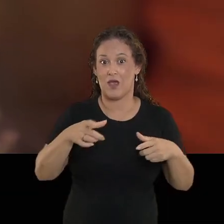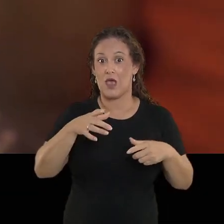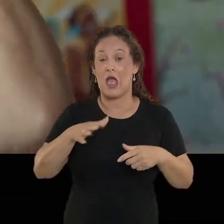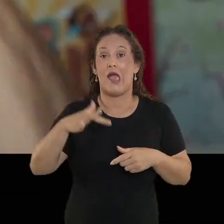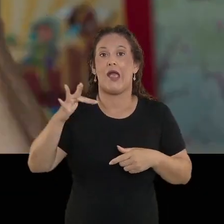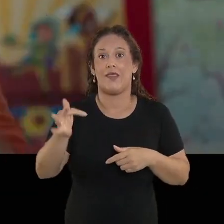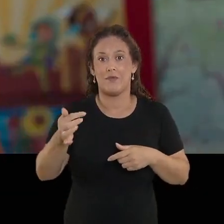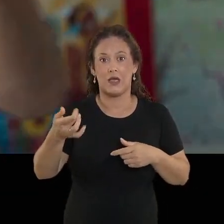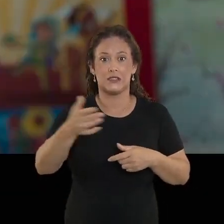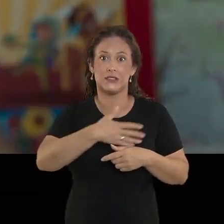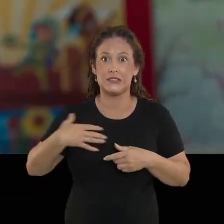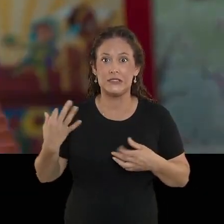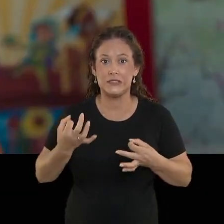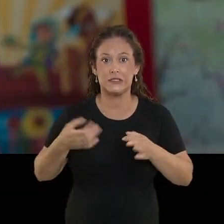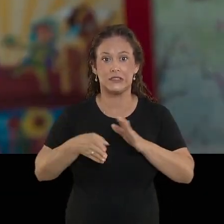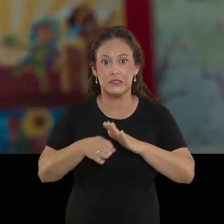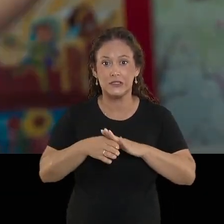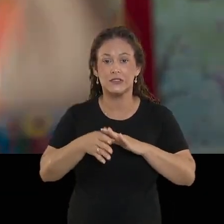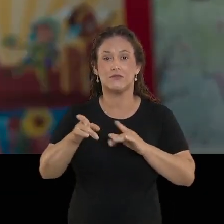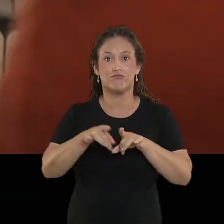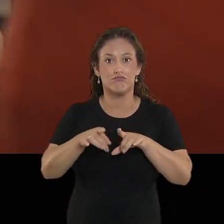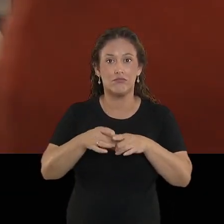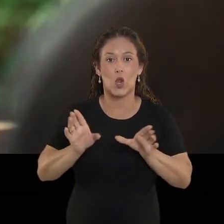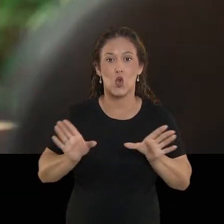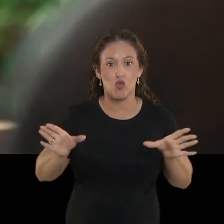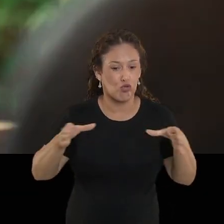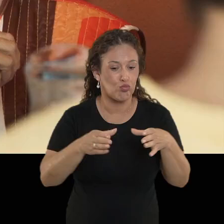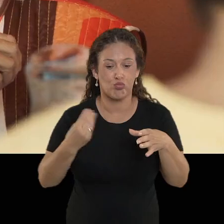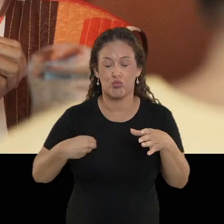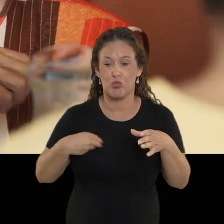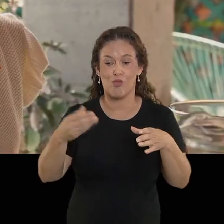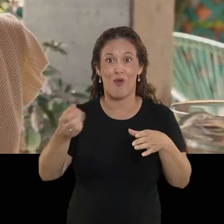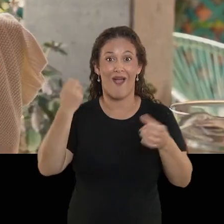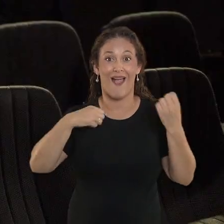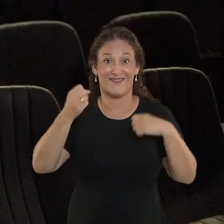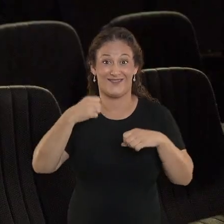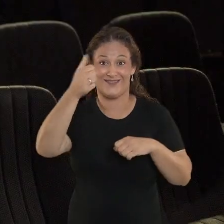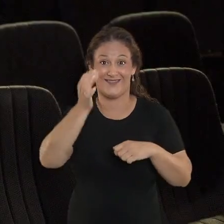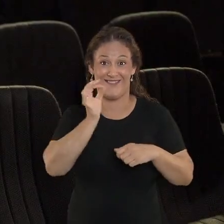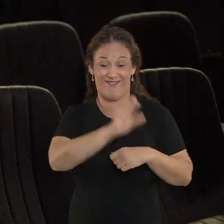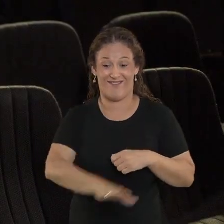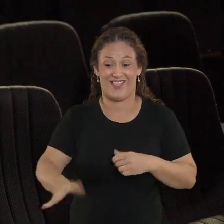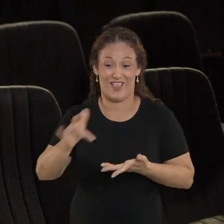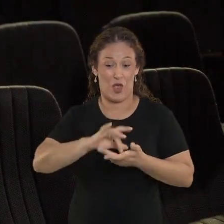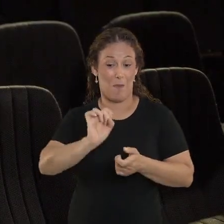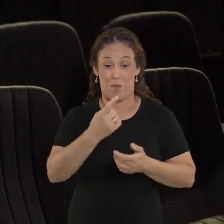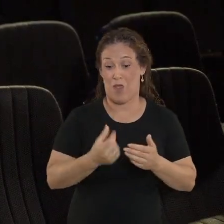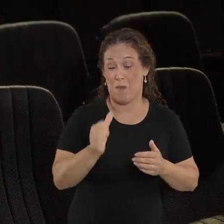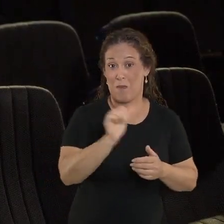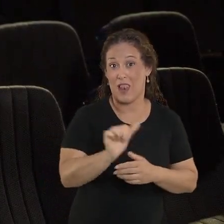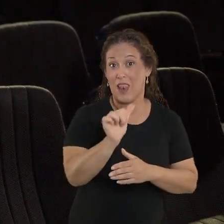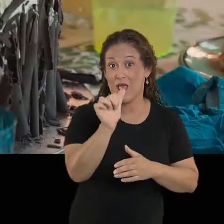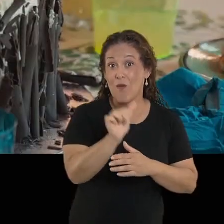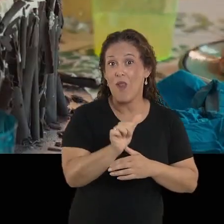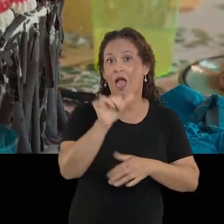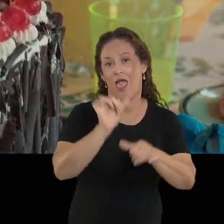y sobre todo pues, mantenemos también a pues, todo el grupo de actores infantiles que viene acompañando desde la